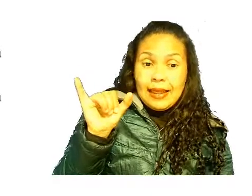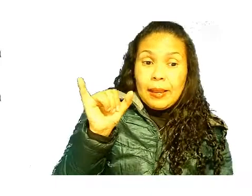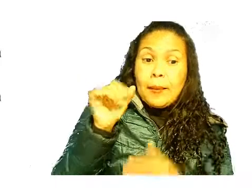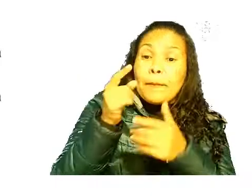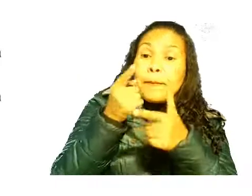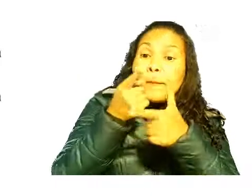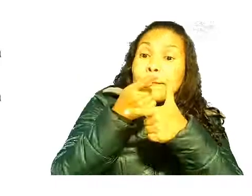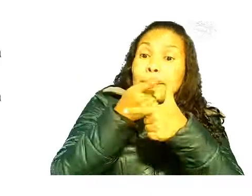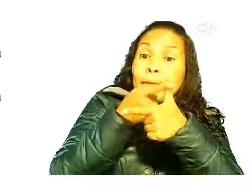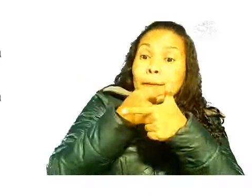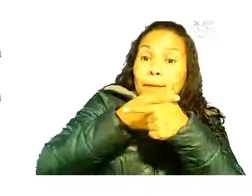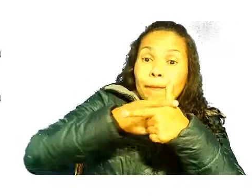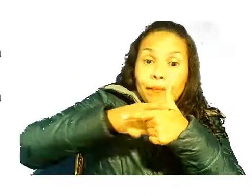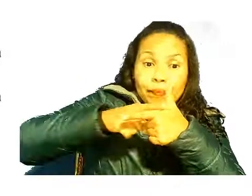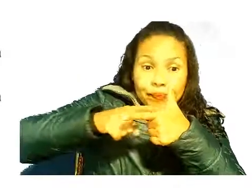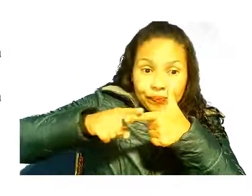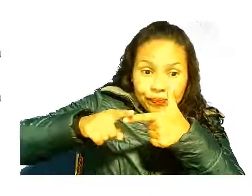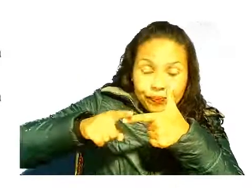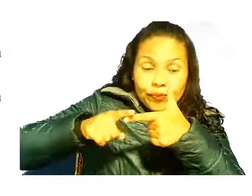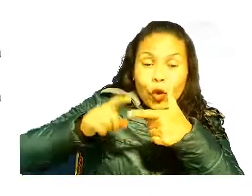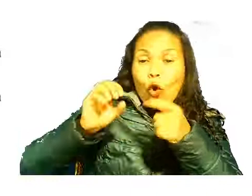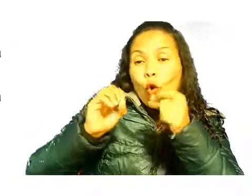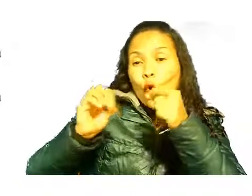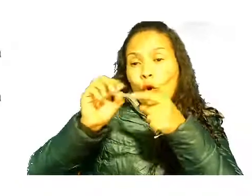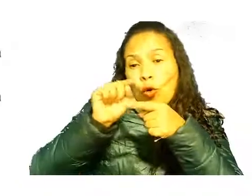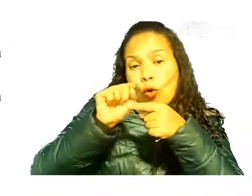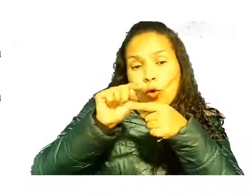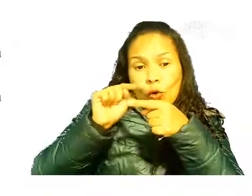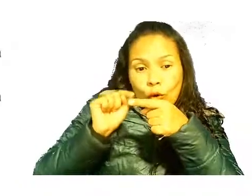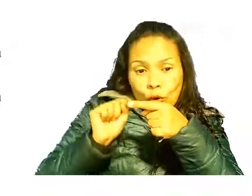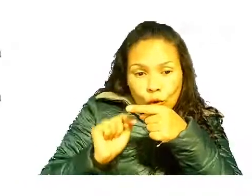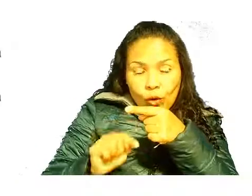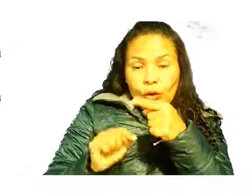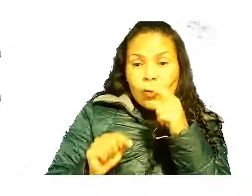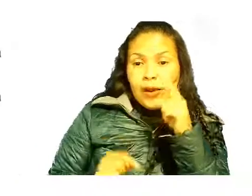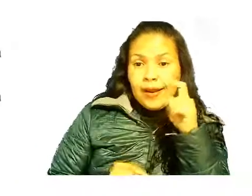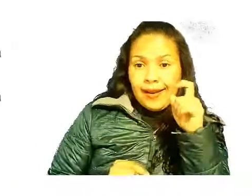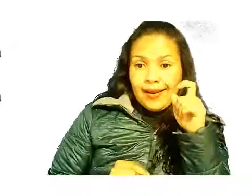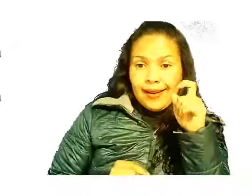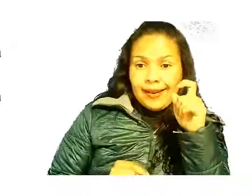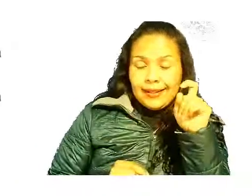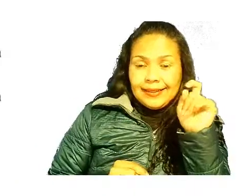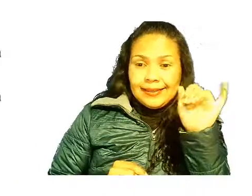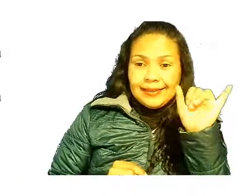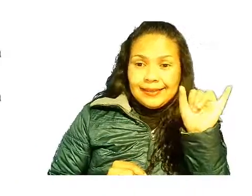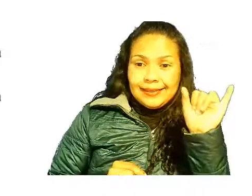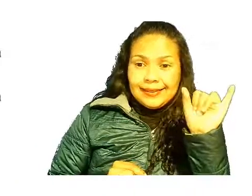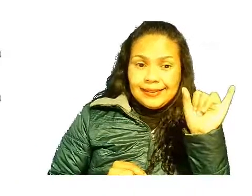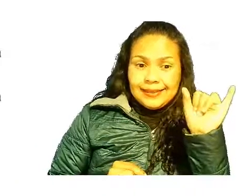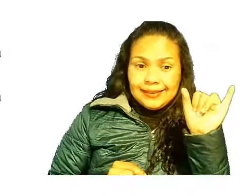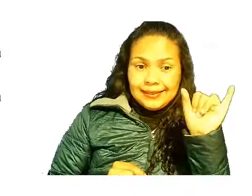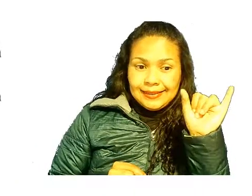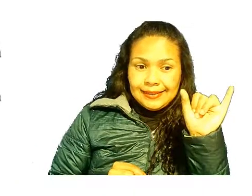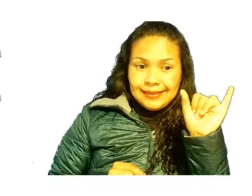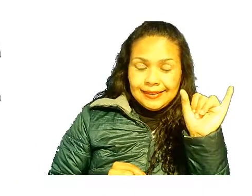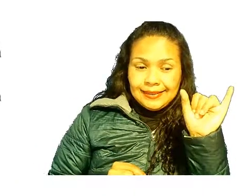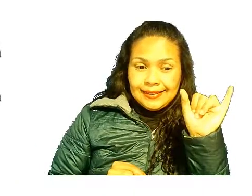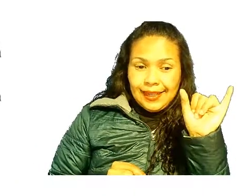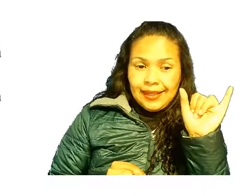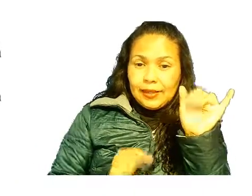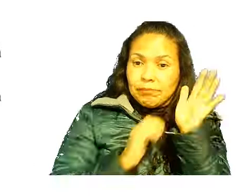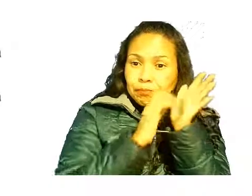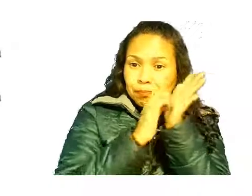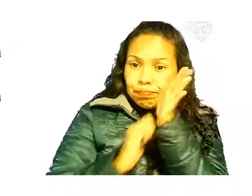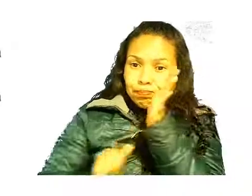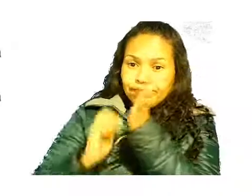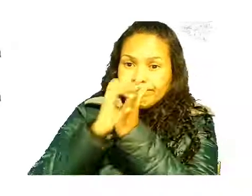X menos Y, lo divido por X menos Y, pues se cancelaría el término X menos Y, o sea que nos quedaría